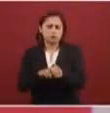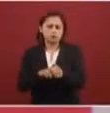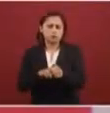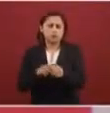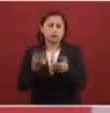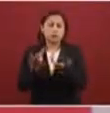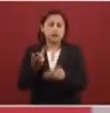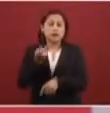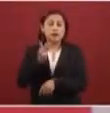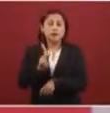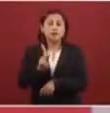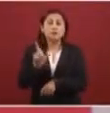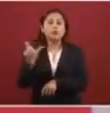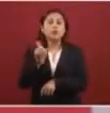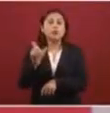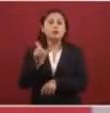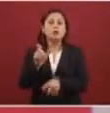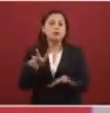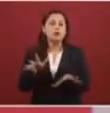hay quietud,